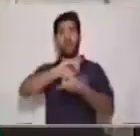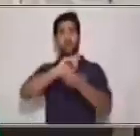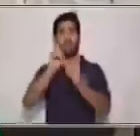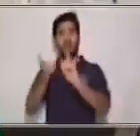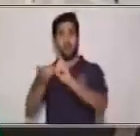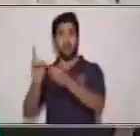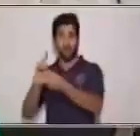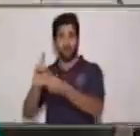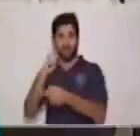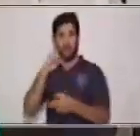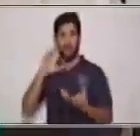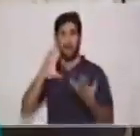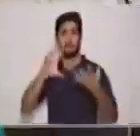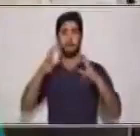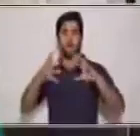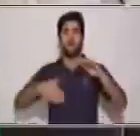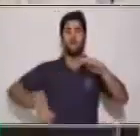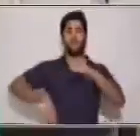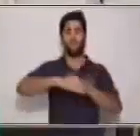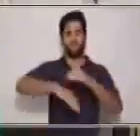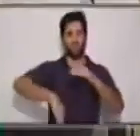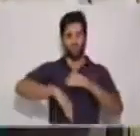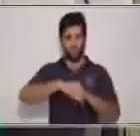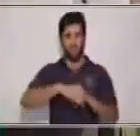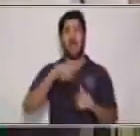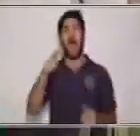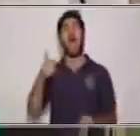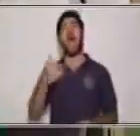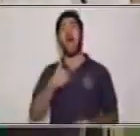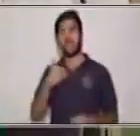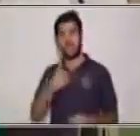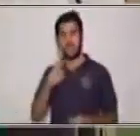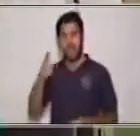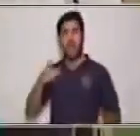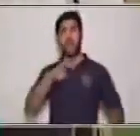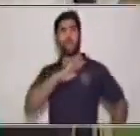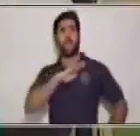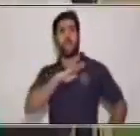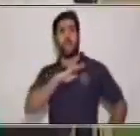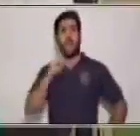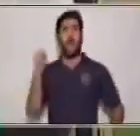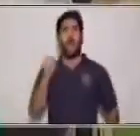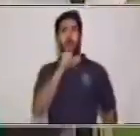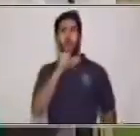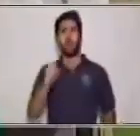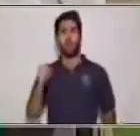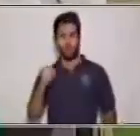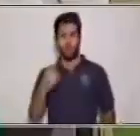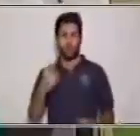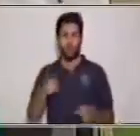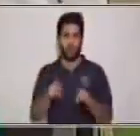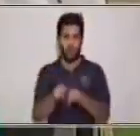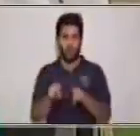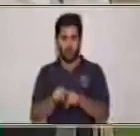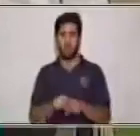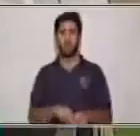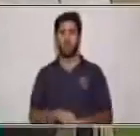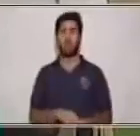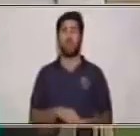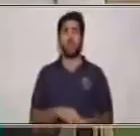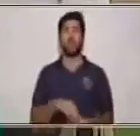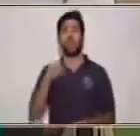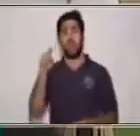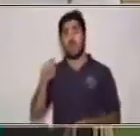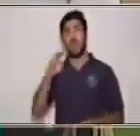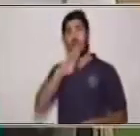el mundial, si te das cuenta, cada vez que hay un mundial se cambia la canción del mundial. Y decimos, ¡ay, la canción del mundial! Pero su nombre correcto es